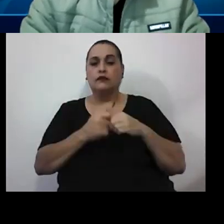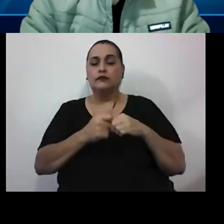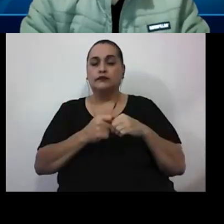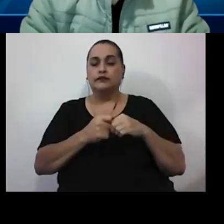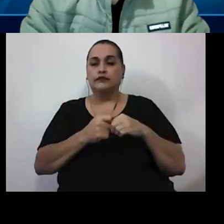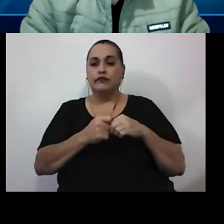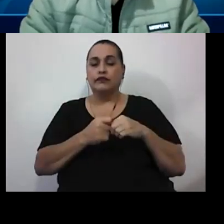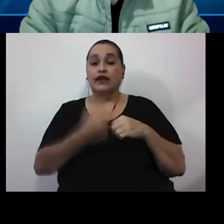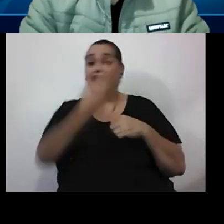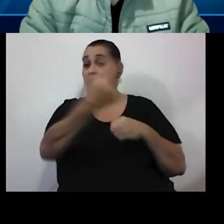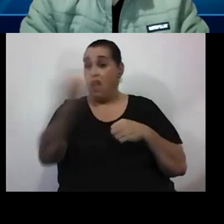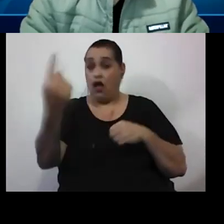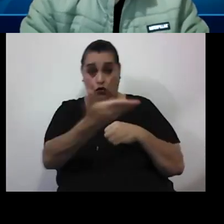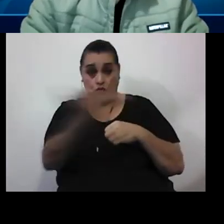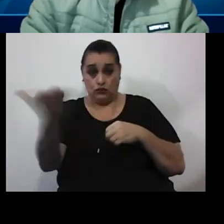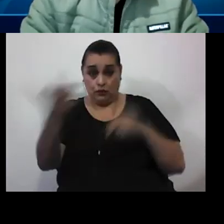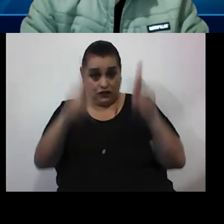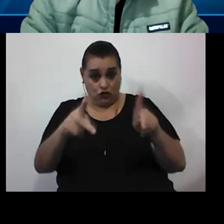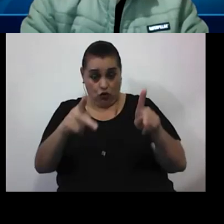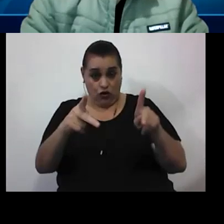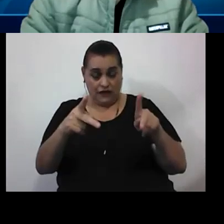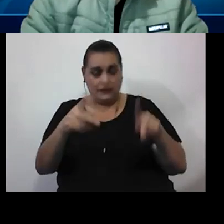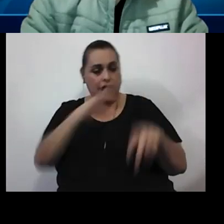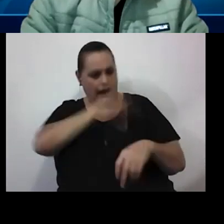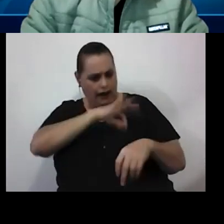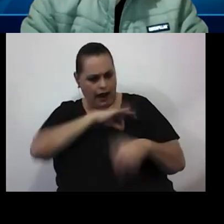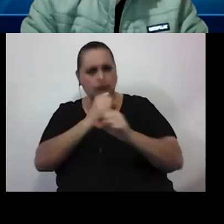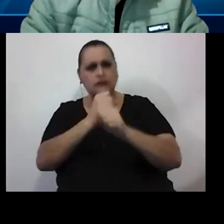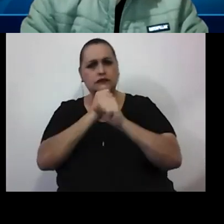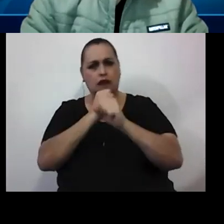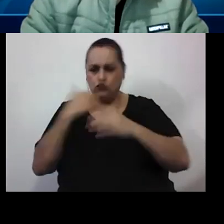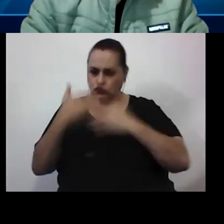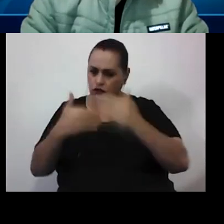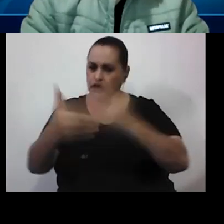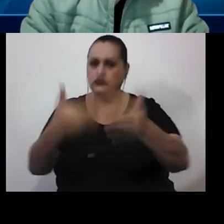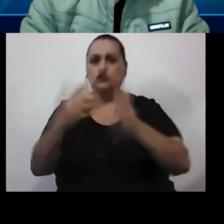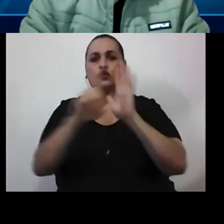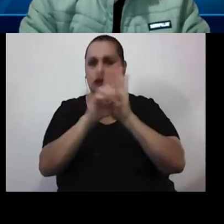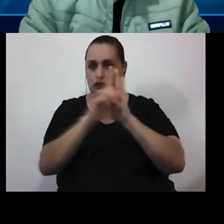Y cada uno de los que estamos acá estamos para garantizar el ejercicio de los derechos humanos.